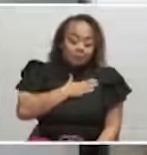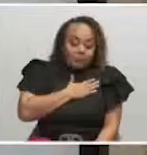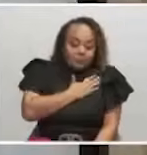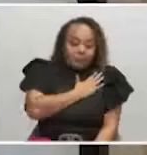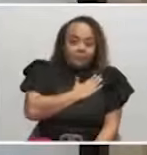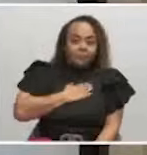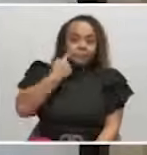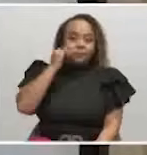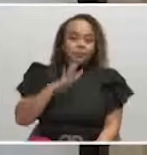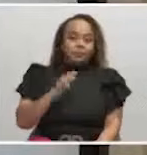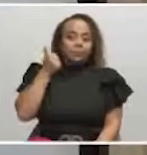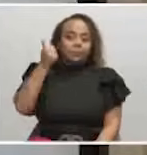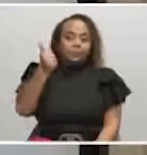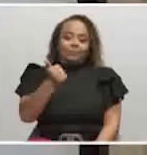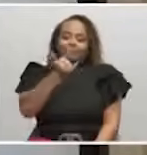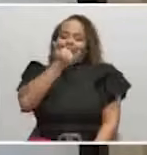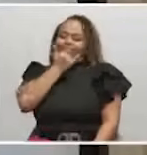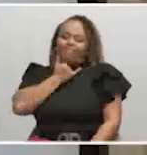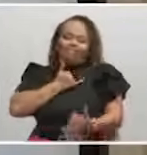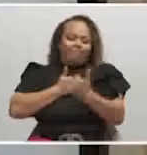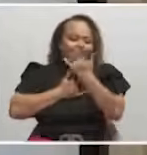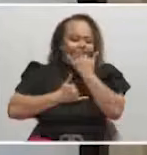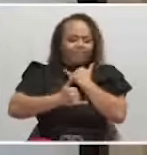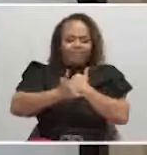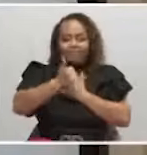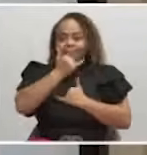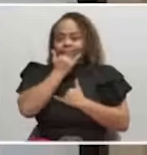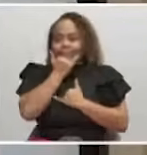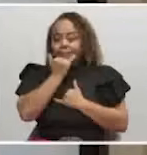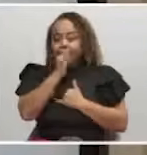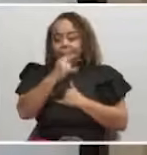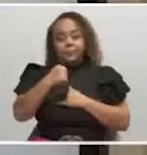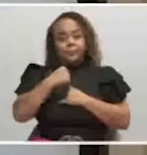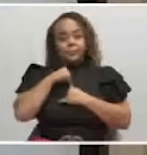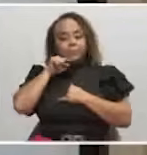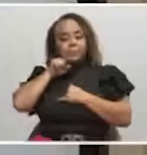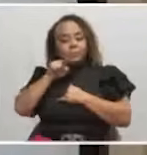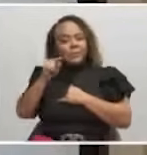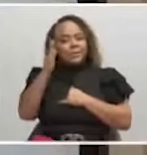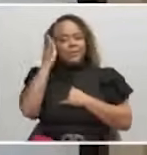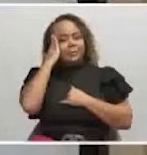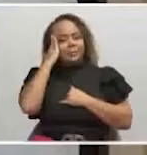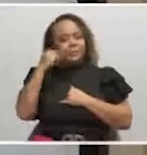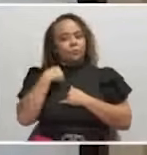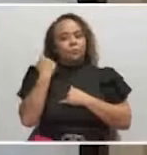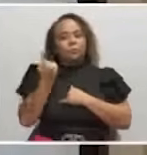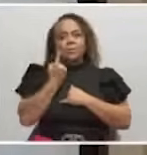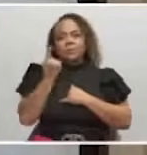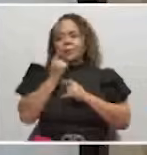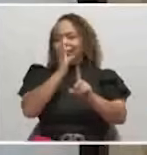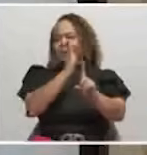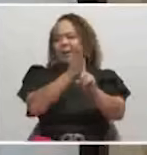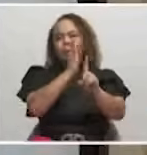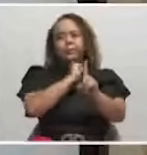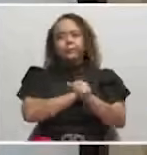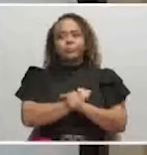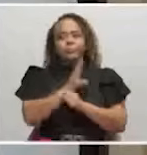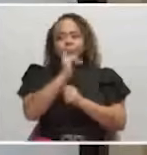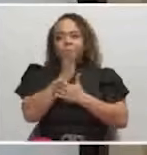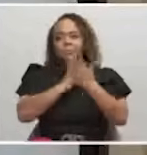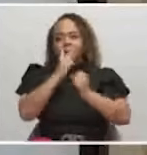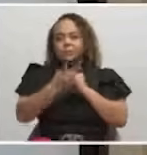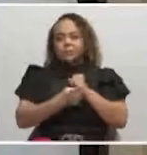que la liga ha cometido muchos errores. Y yo, usted sabe que siempre he sido muy directo y a